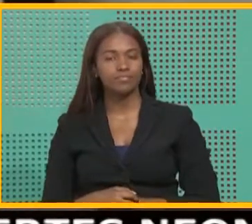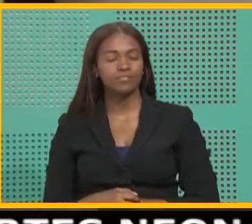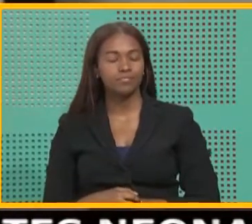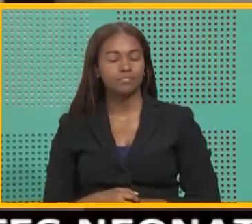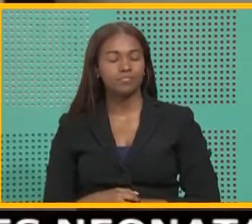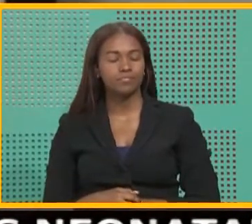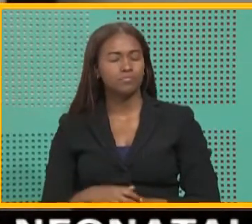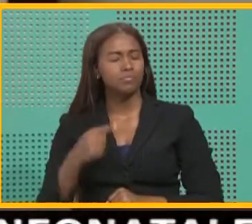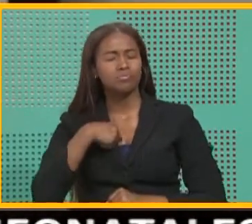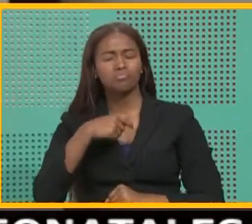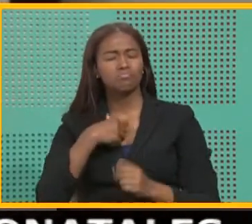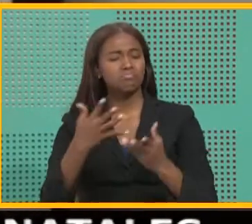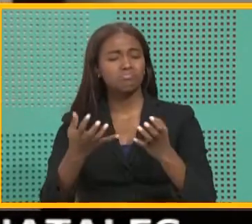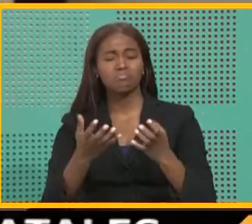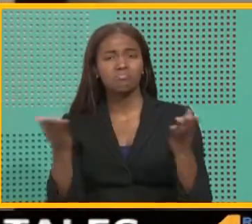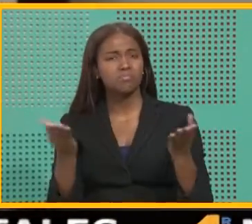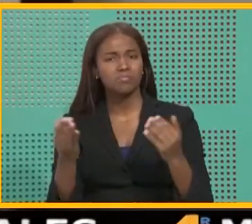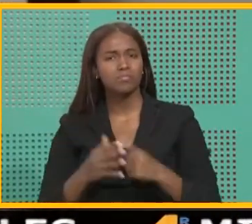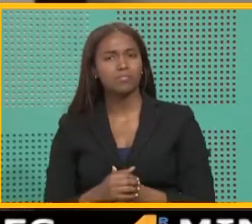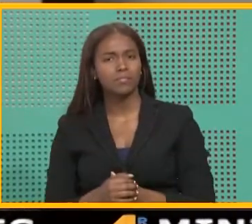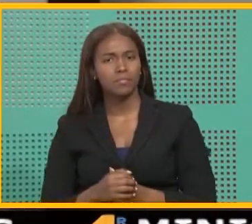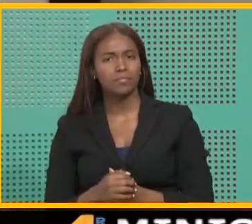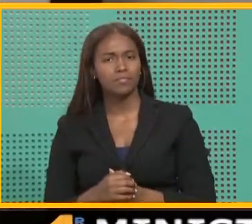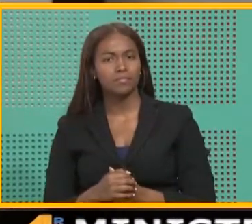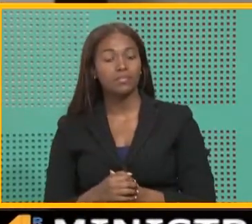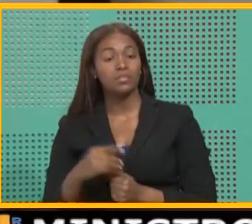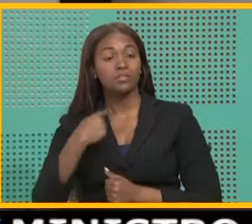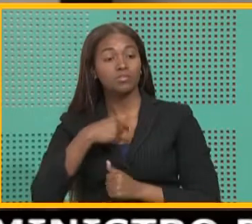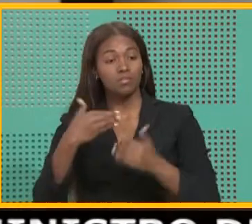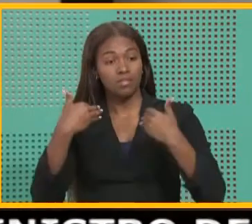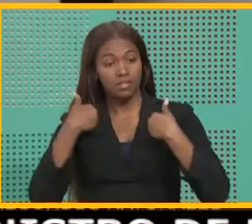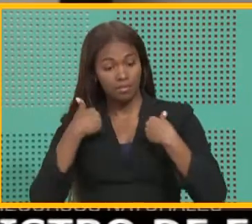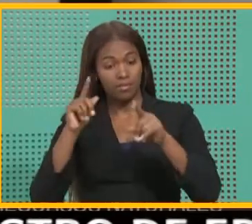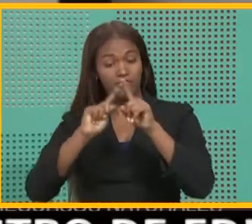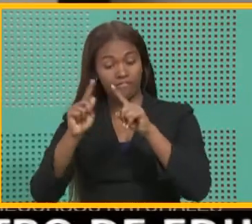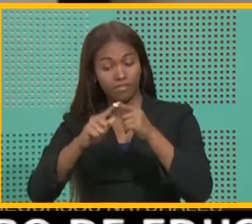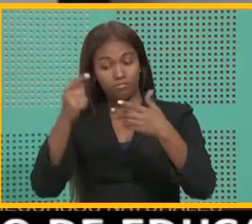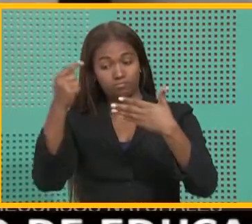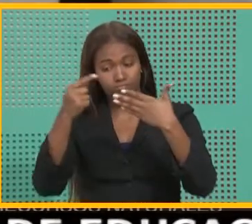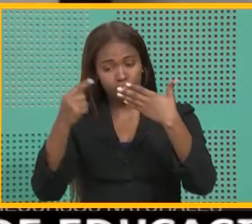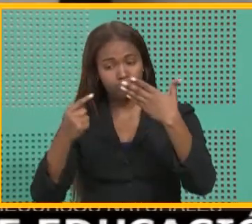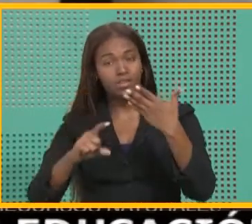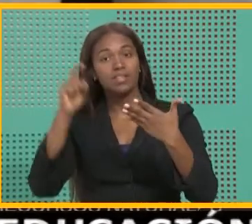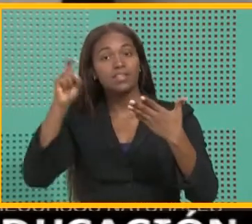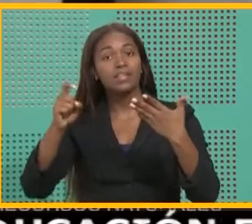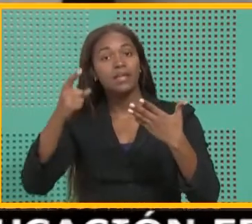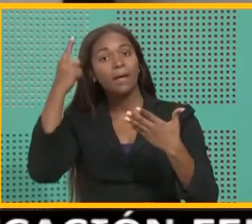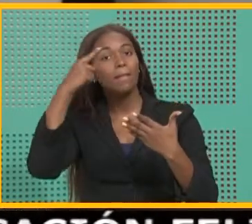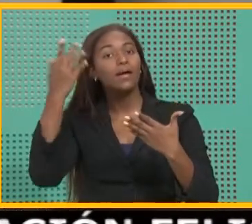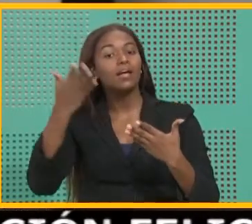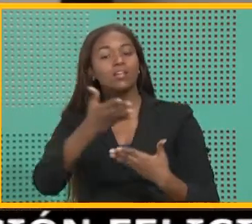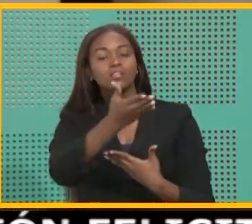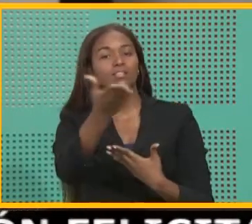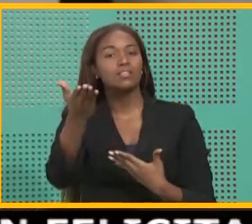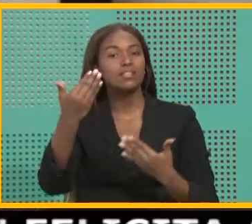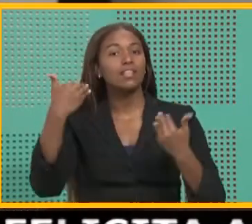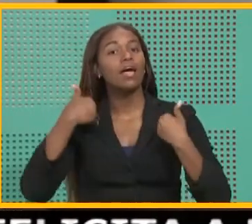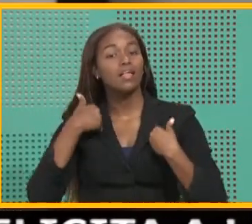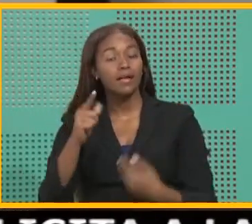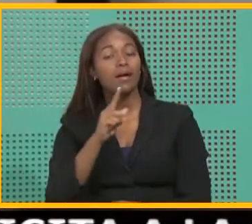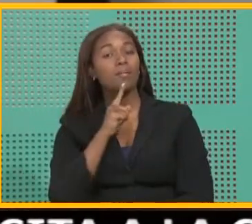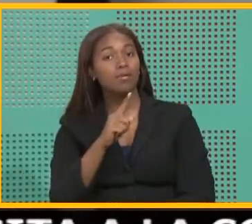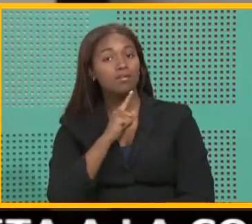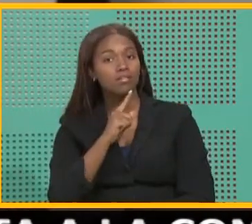es lo que hemos querido con esto? Es tenerle los medios necesarios para que ustedes